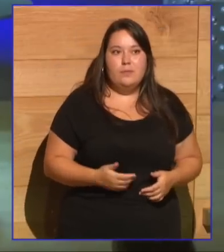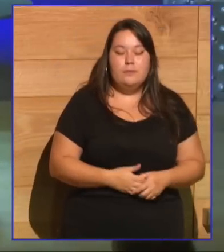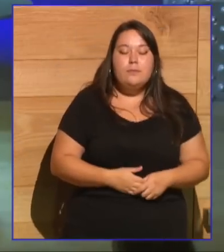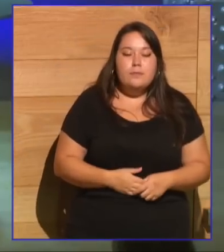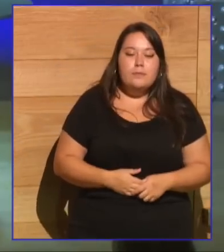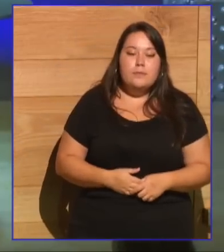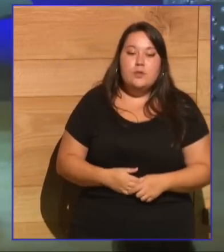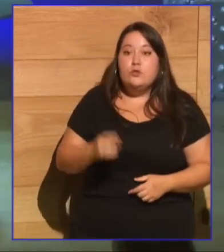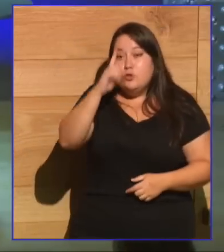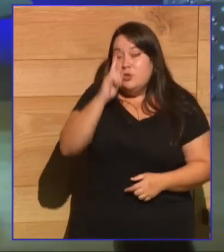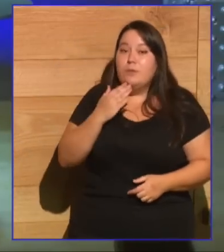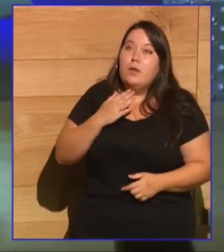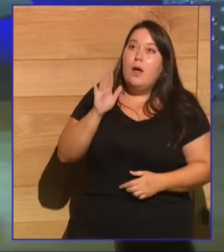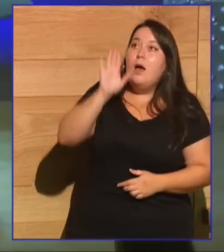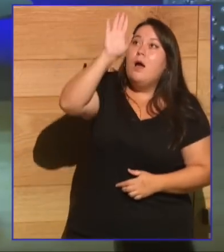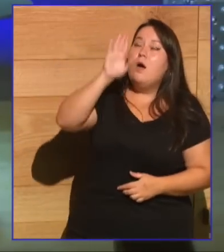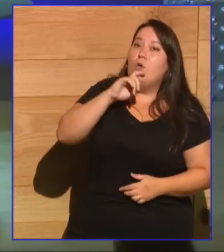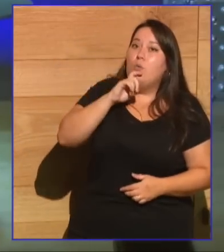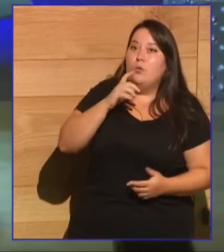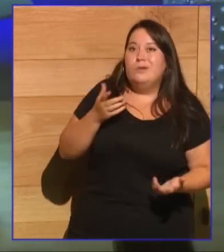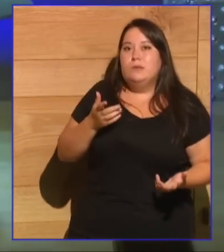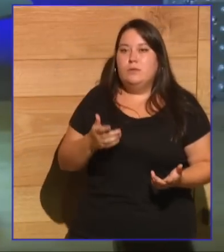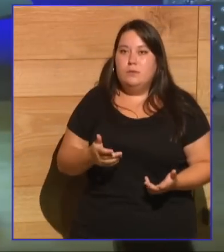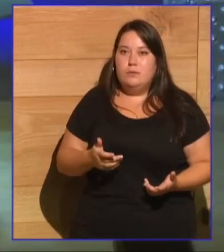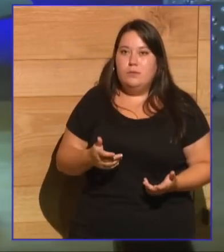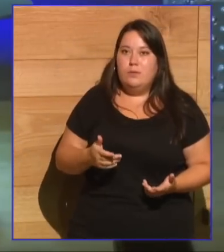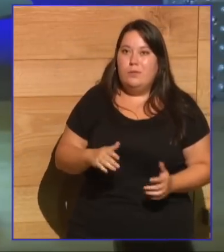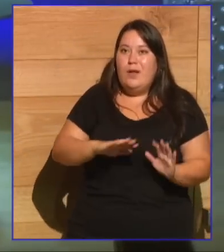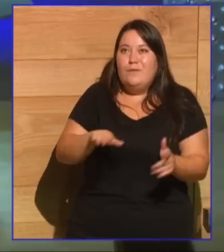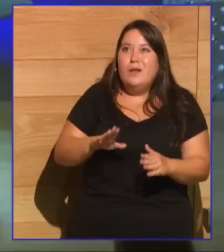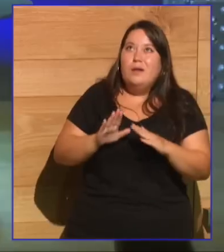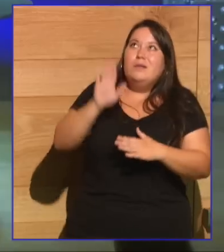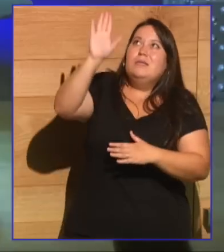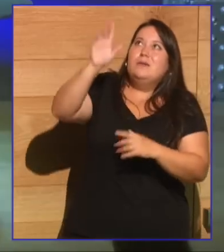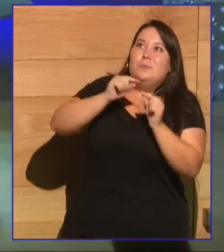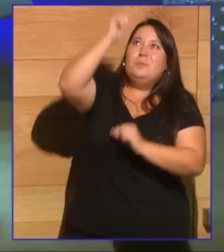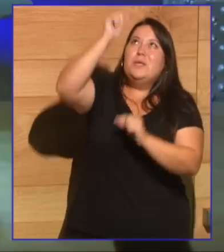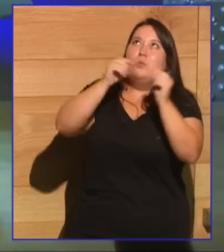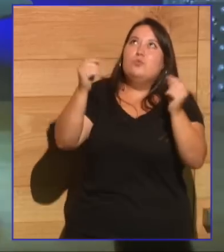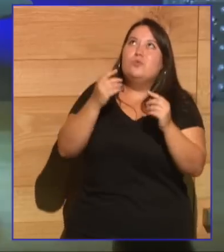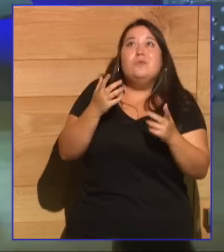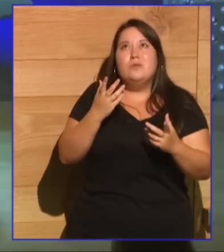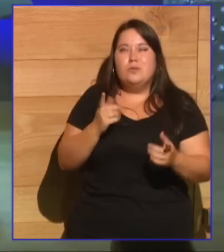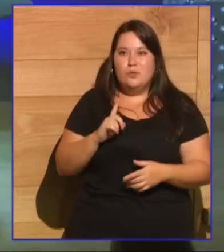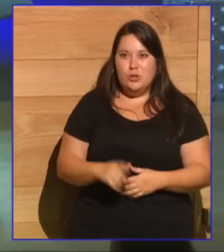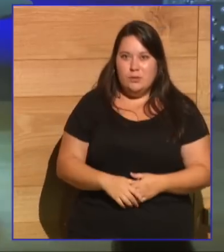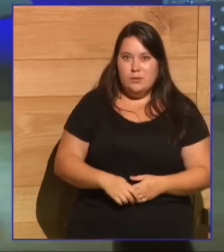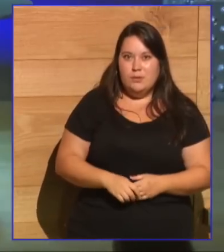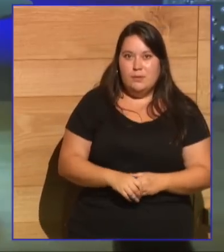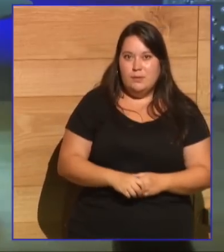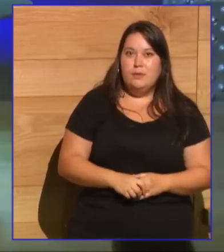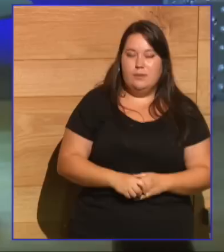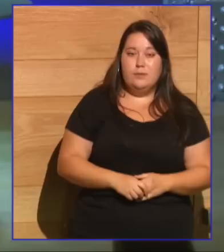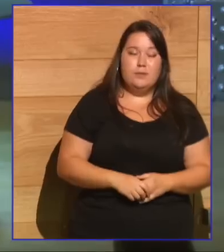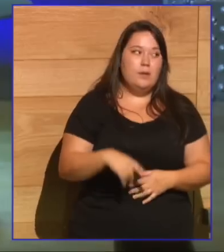la mano que al fin acabó la mano me dé el brazo me dé lo que me declaro no nos hemos traído nada tienes